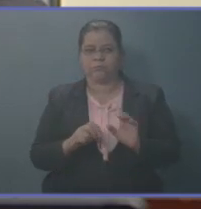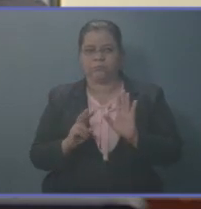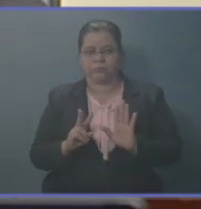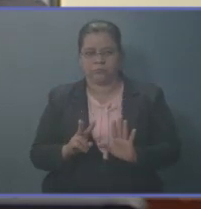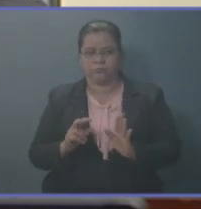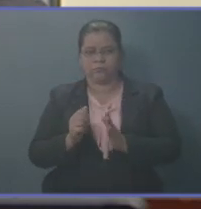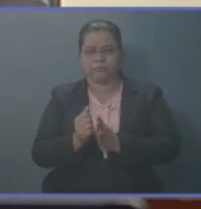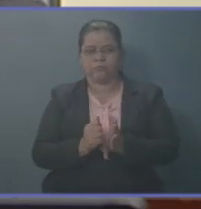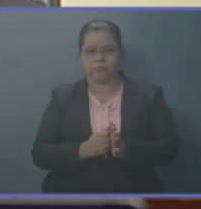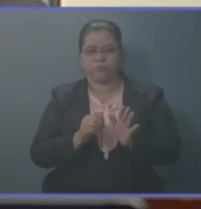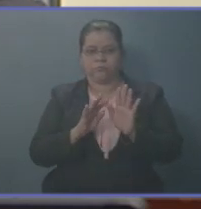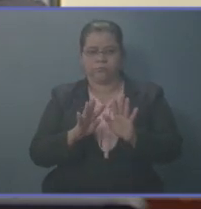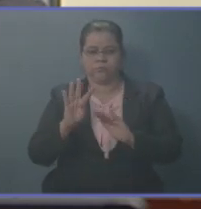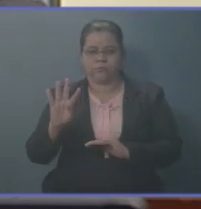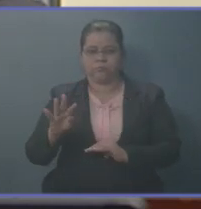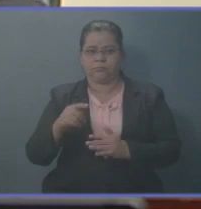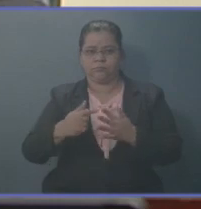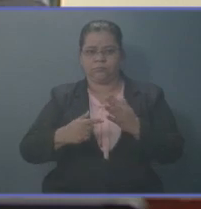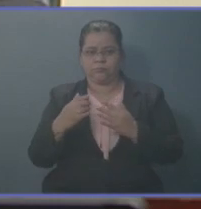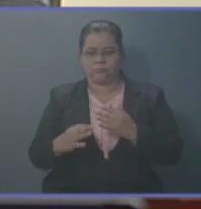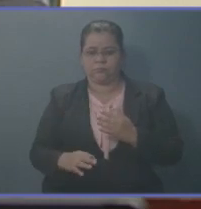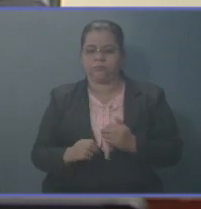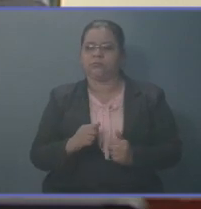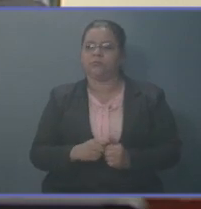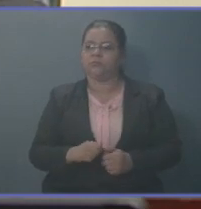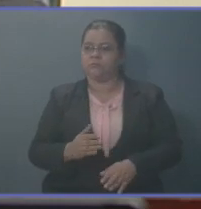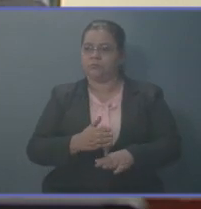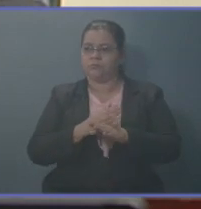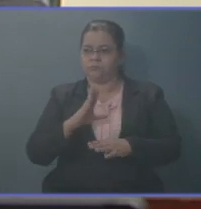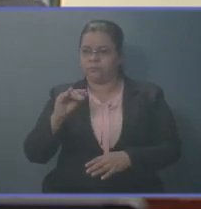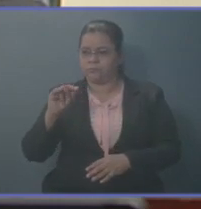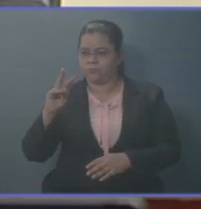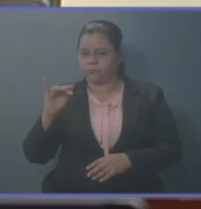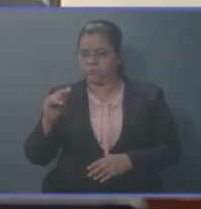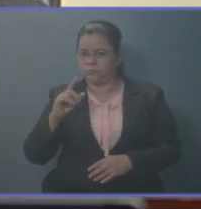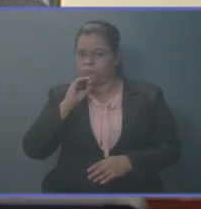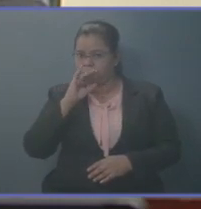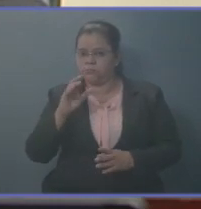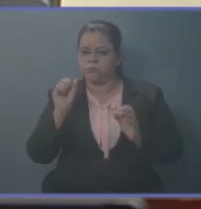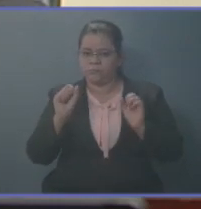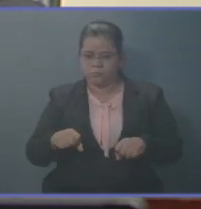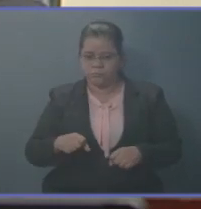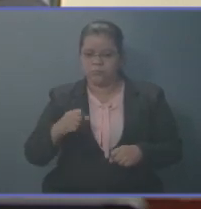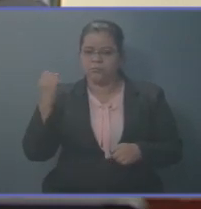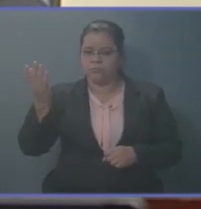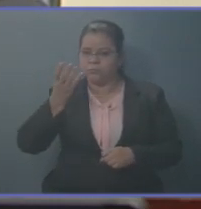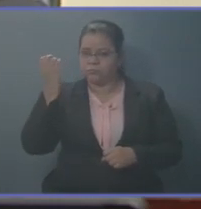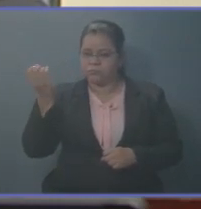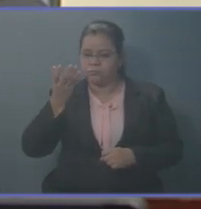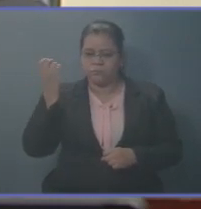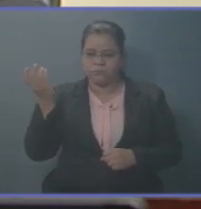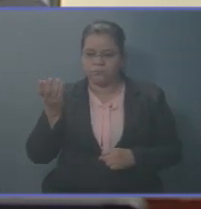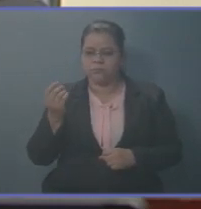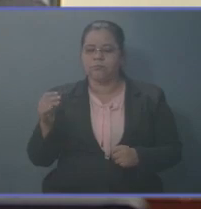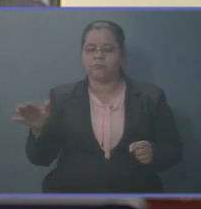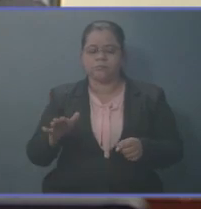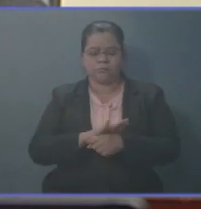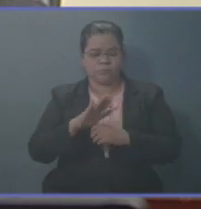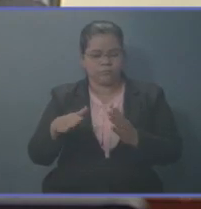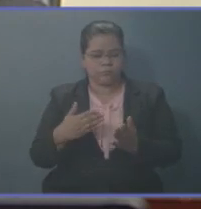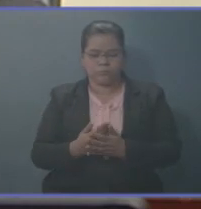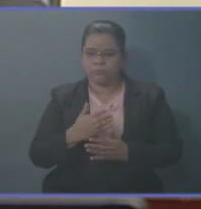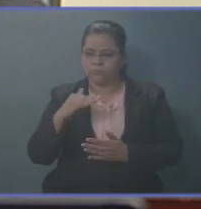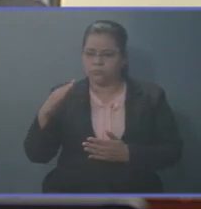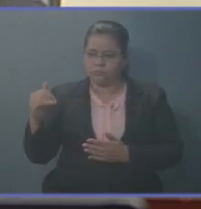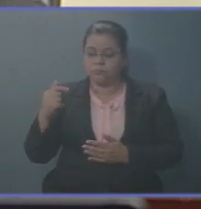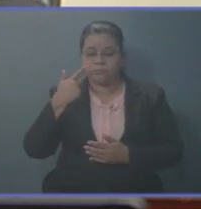artículo 24 de la Ley de Protección Civil, Prevención y Mitigación de Desastres establece que podrá declararse estado de emergencia en parte o todo el territorio nacional cuando